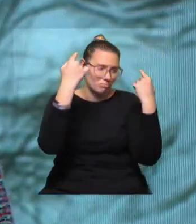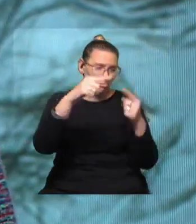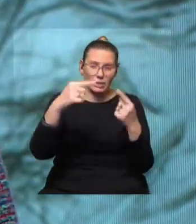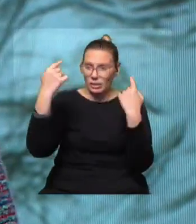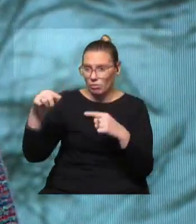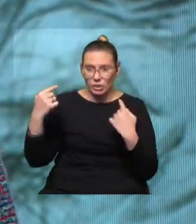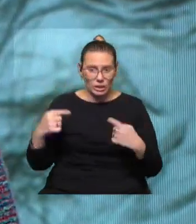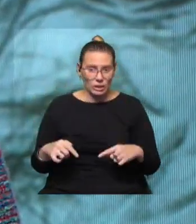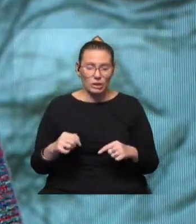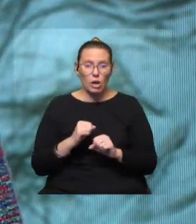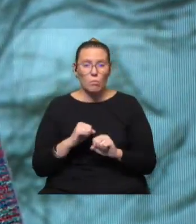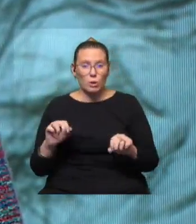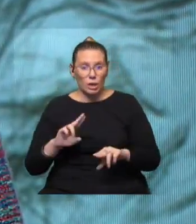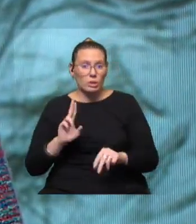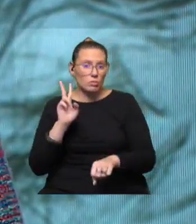claro